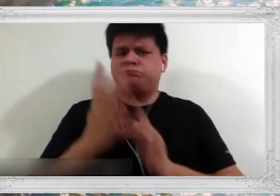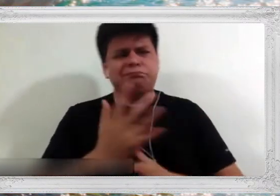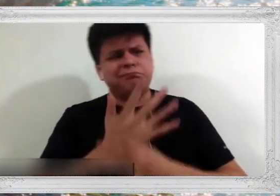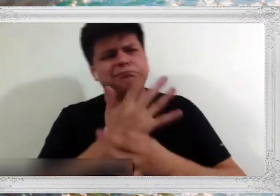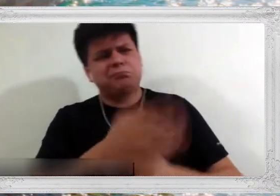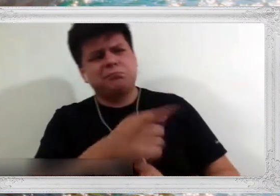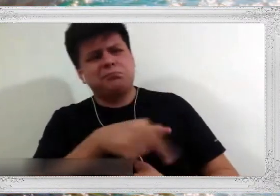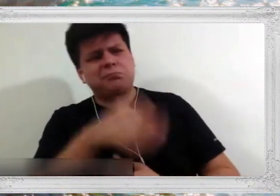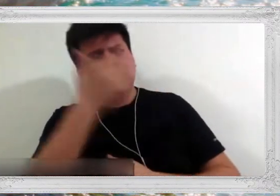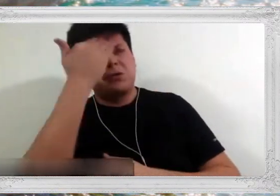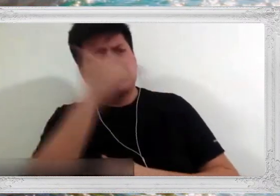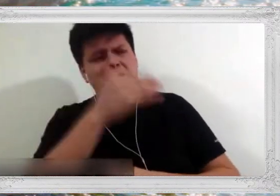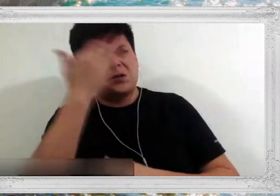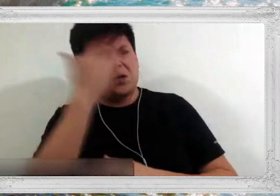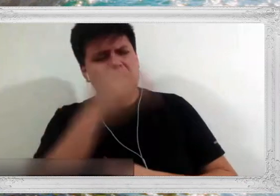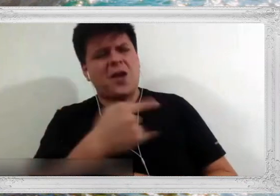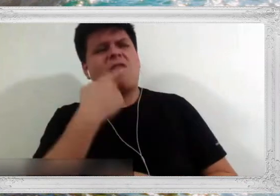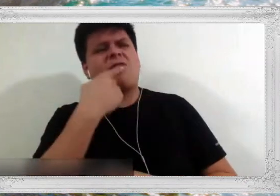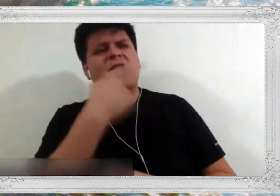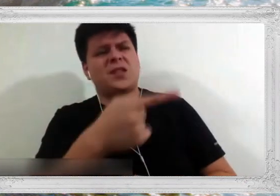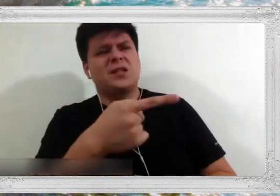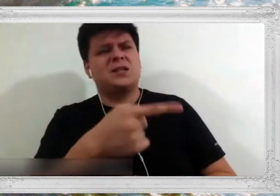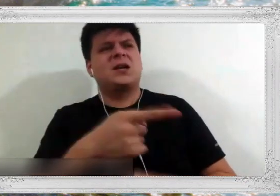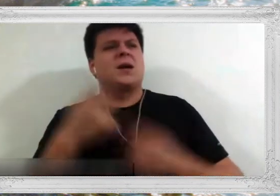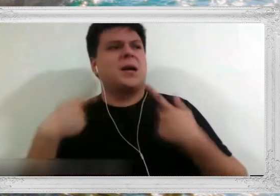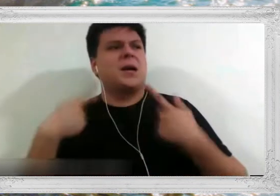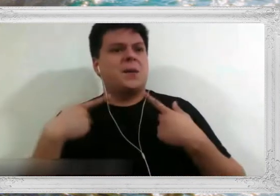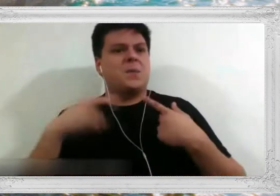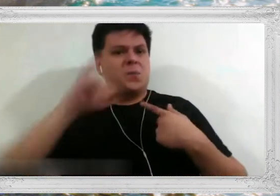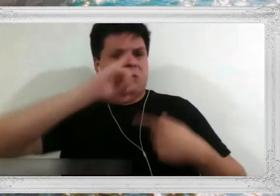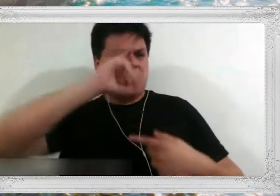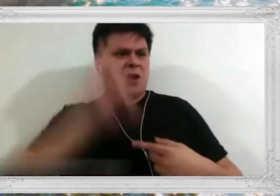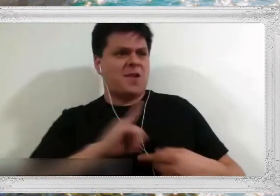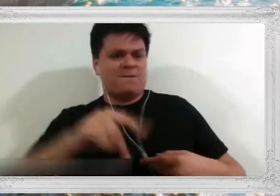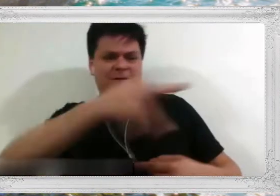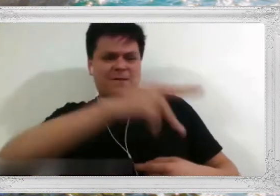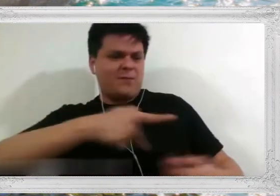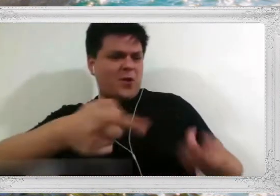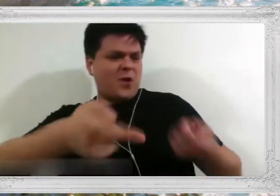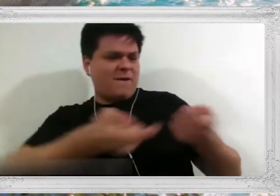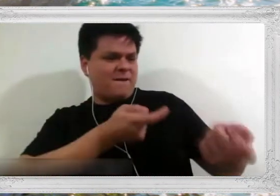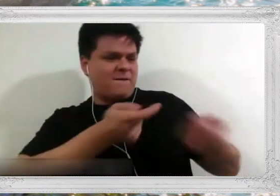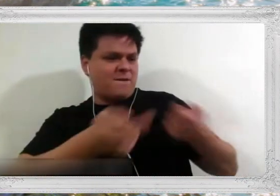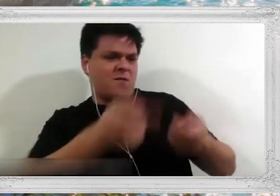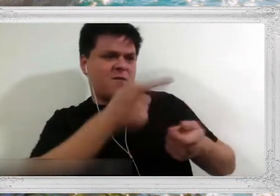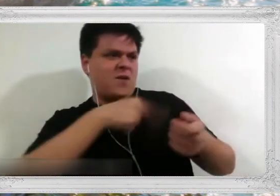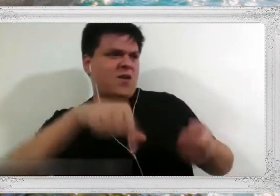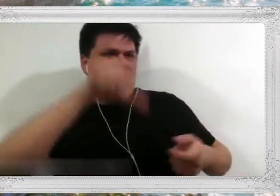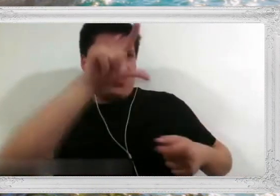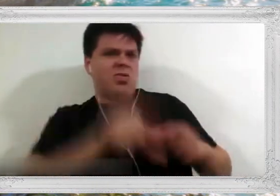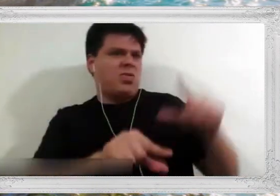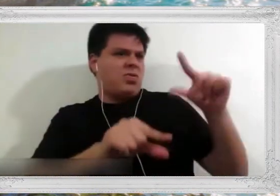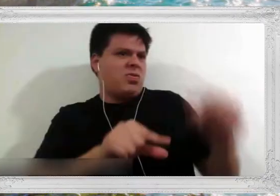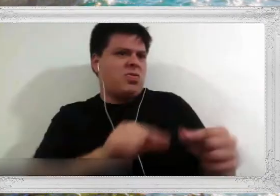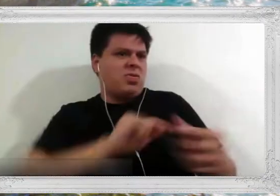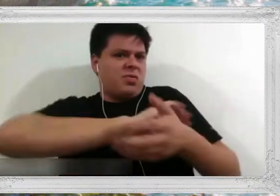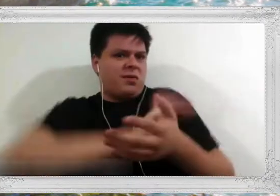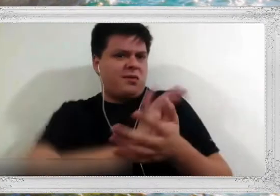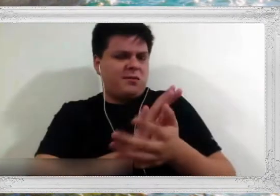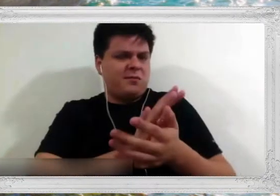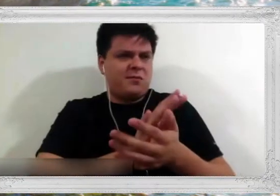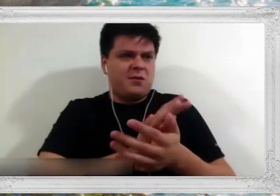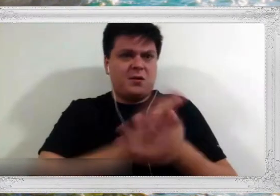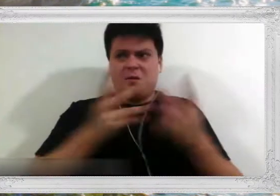como jefes de los pueblos los tiranizan y que los grandes los suplimen. Que no sea así entre